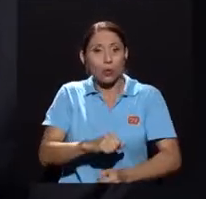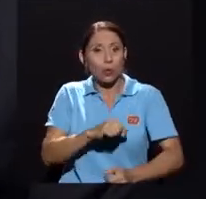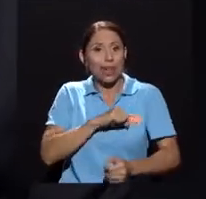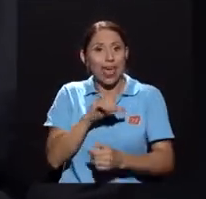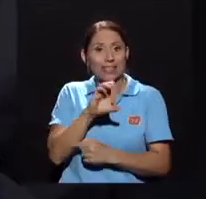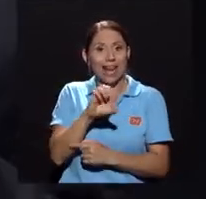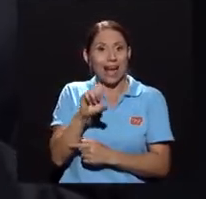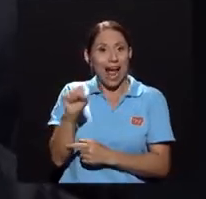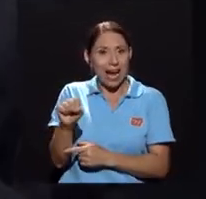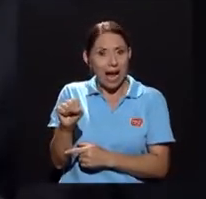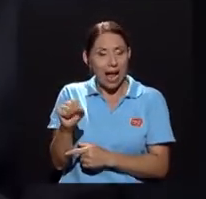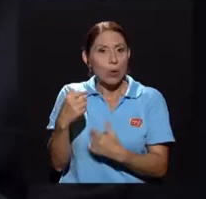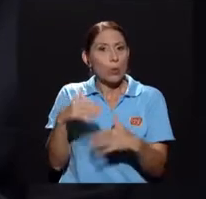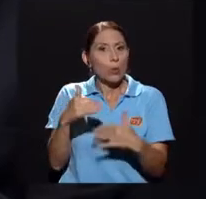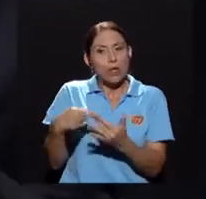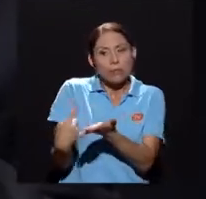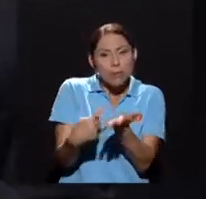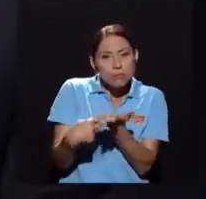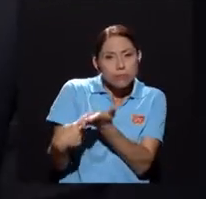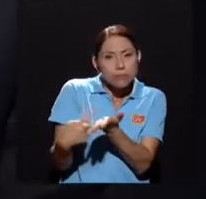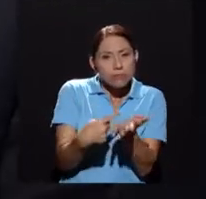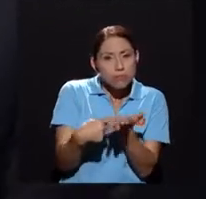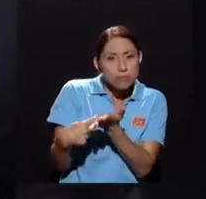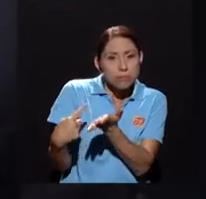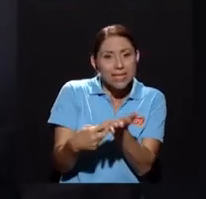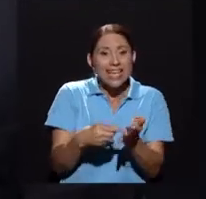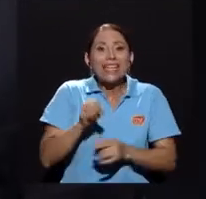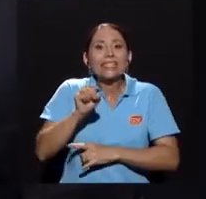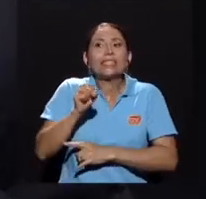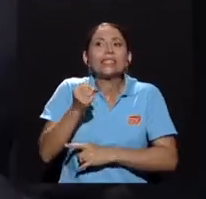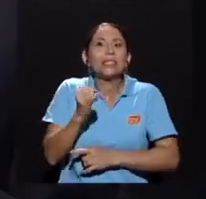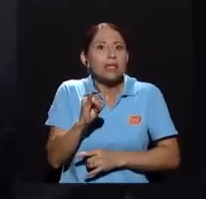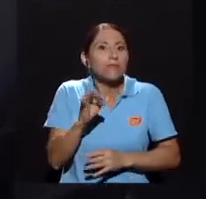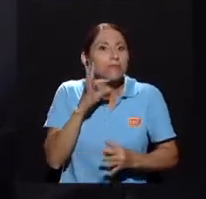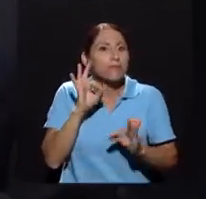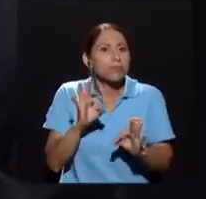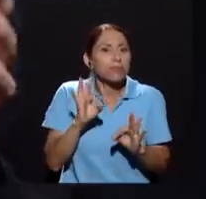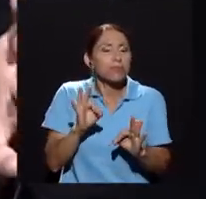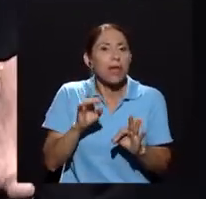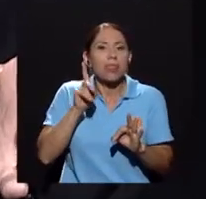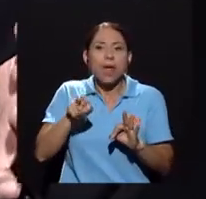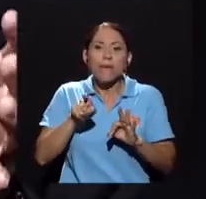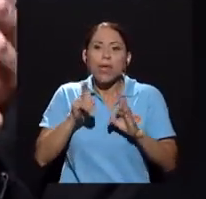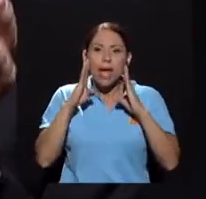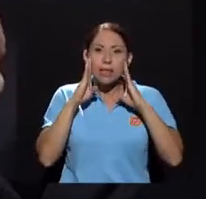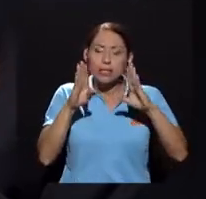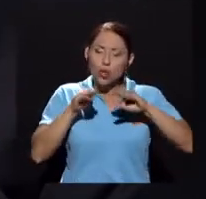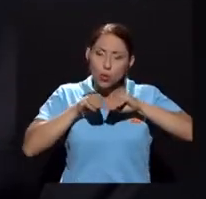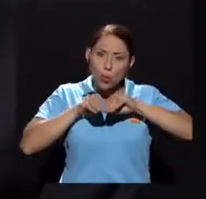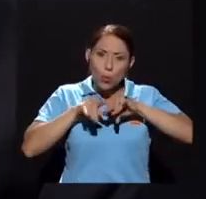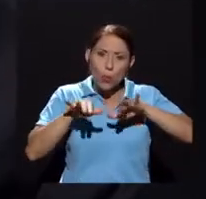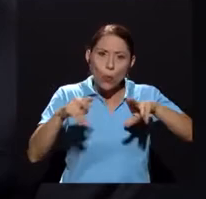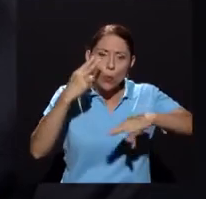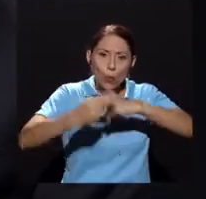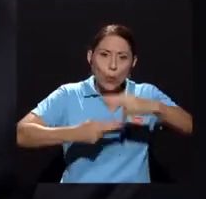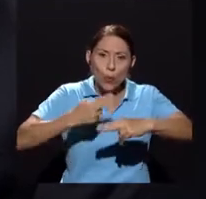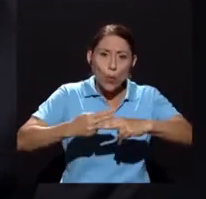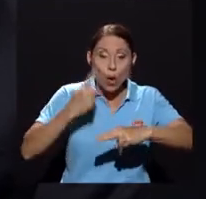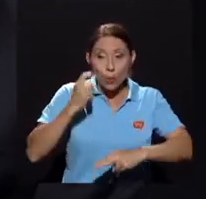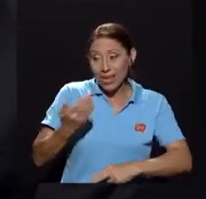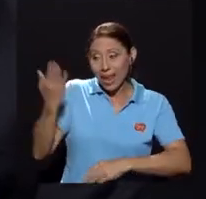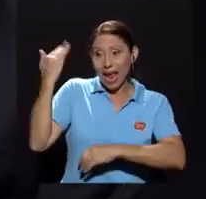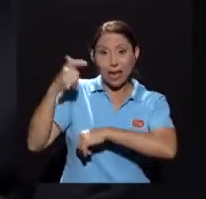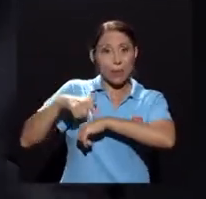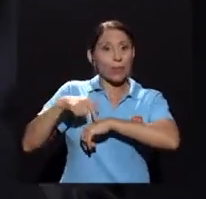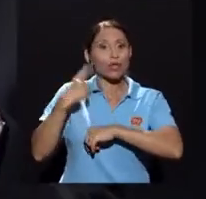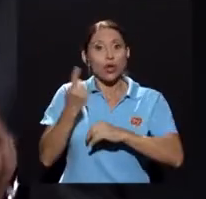si convenía o no una extensión de cobertura hasta cuanto porque en ese momento era un 20 por ciento de cobertura lo que se tenía